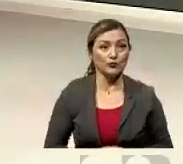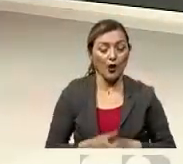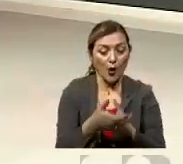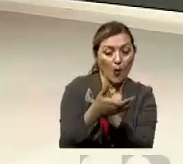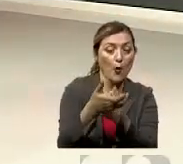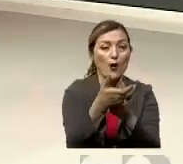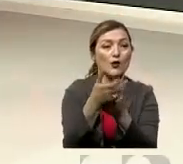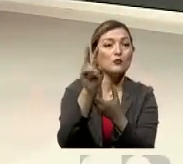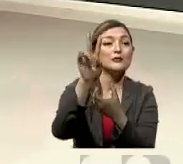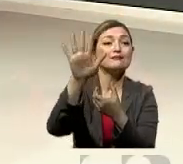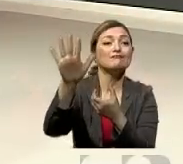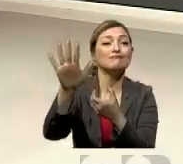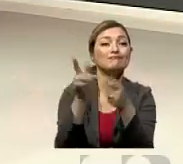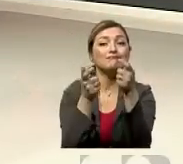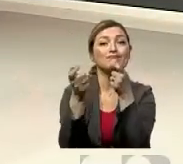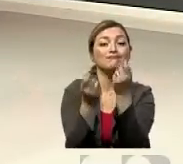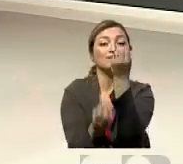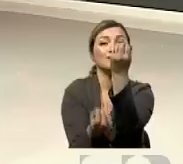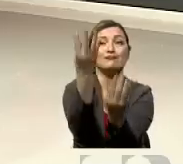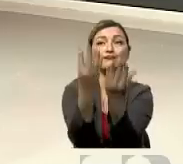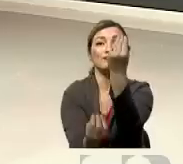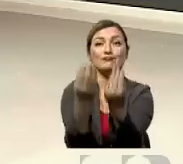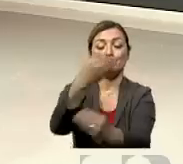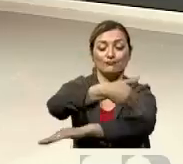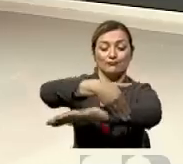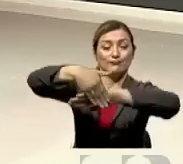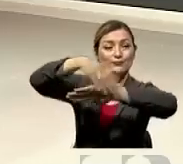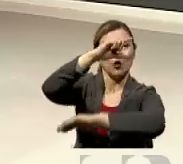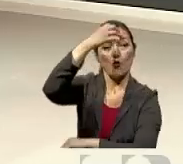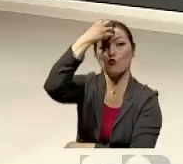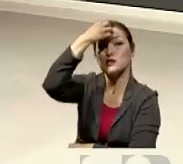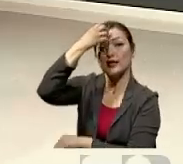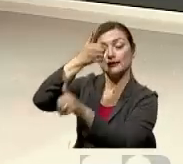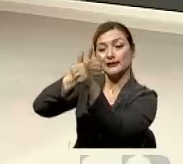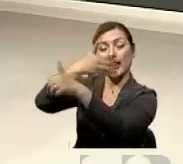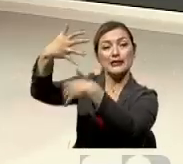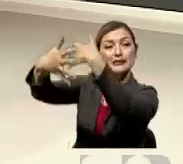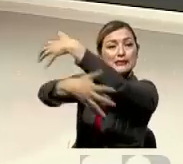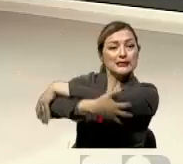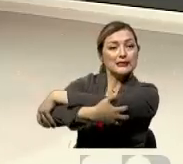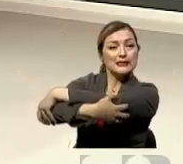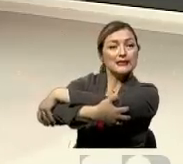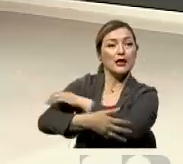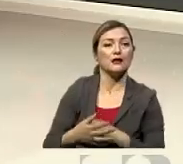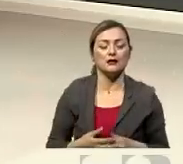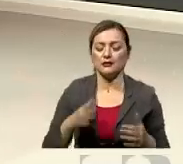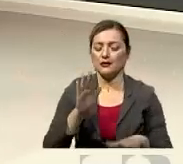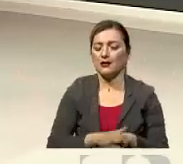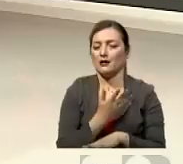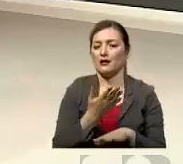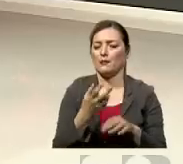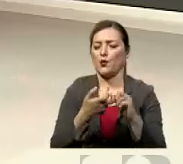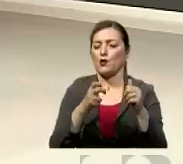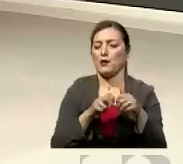bomberos controlaron un incendio forestal reportado en la avenida General Rumiñahui, cerca de El Trébol. Esto generó congestión vehicular en la